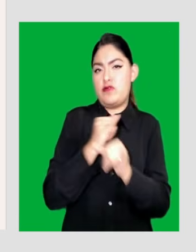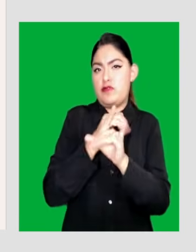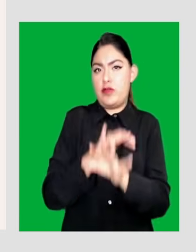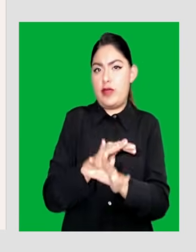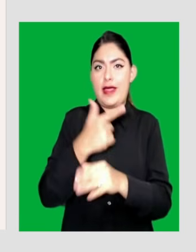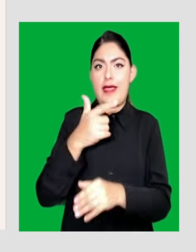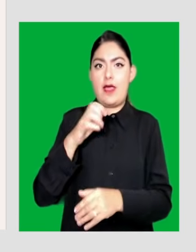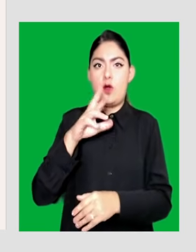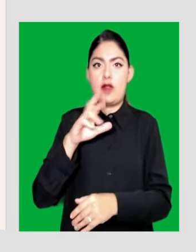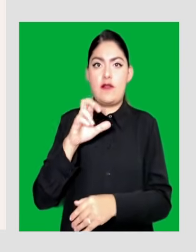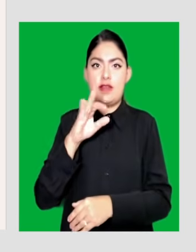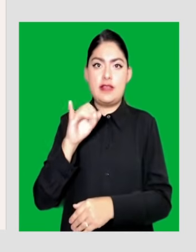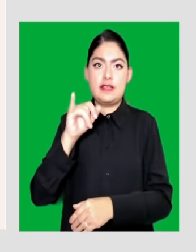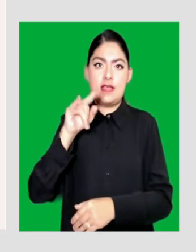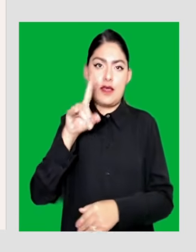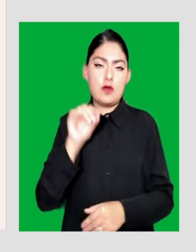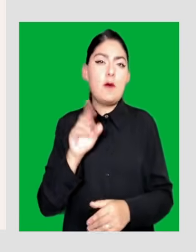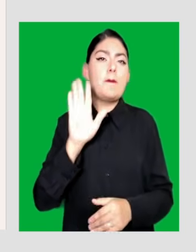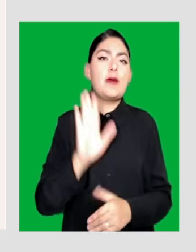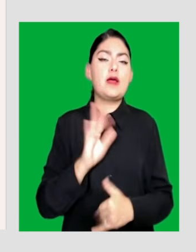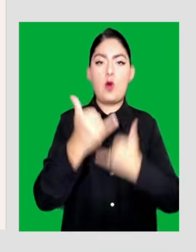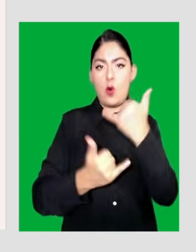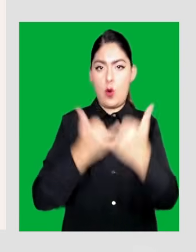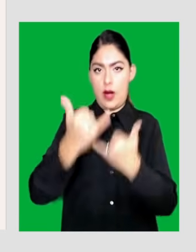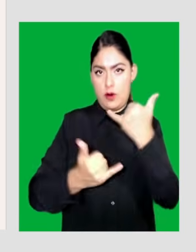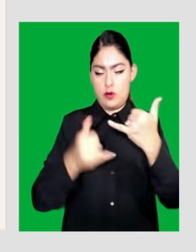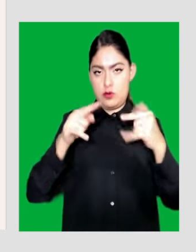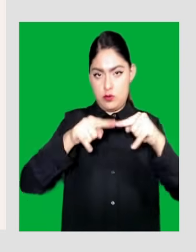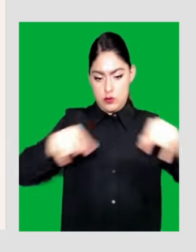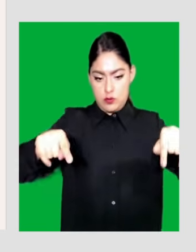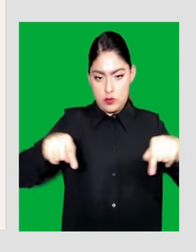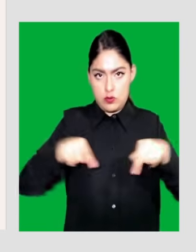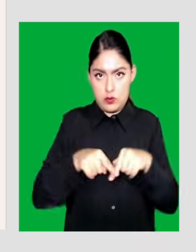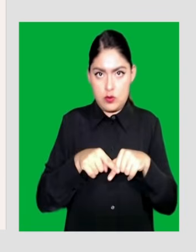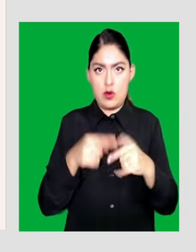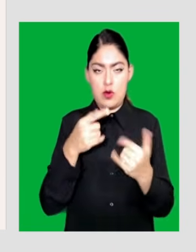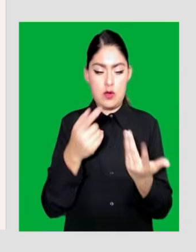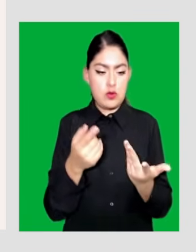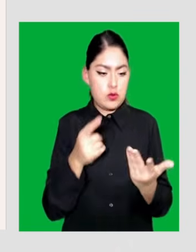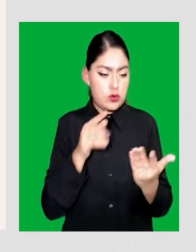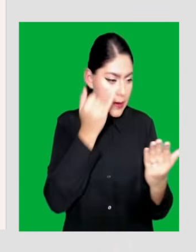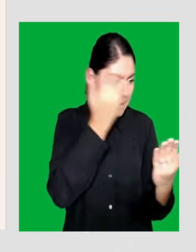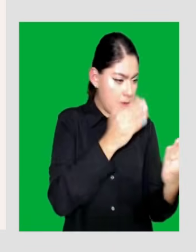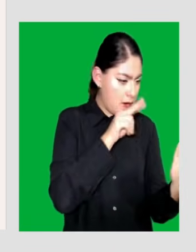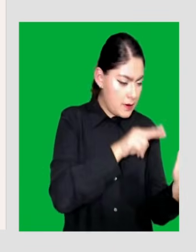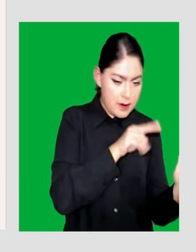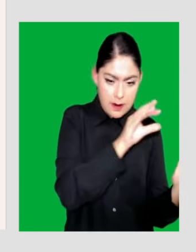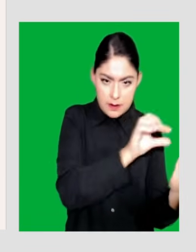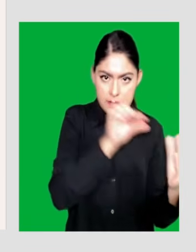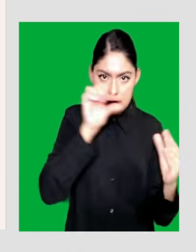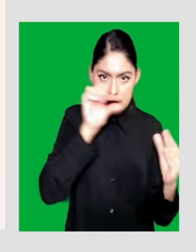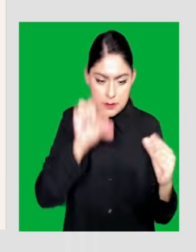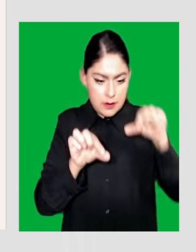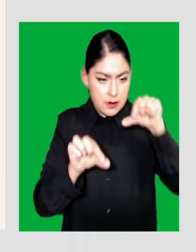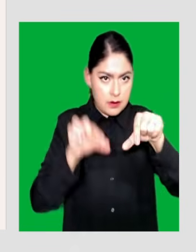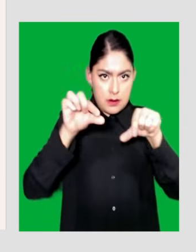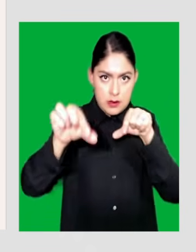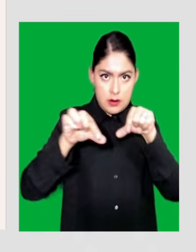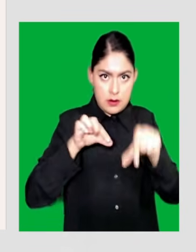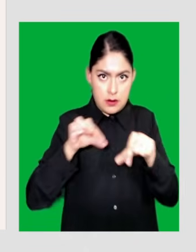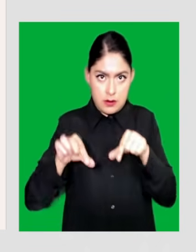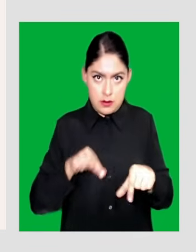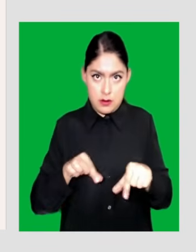mapa. Cada uno de estos puntos tiene sus propias características y está relacionado con otros elementos